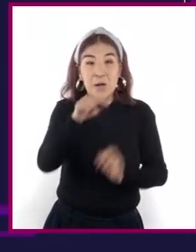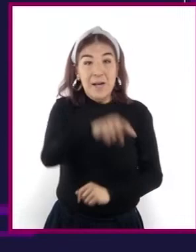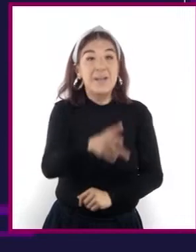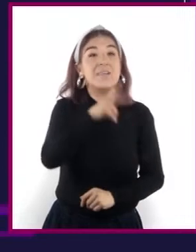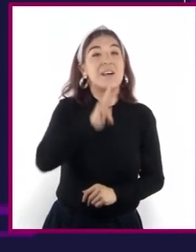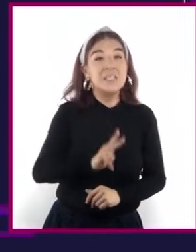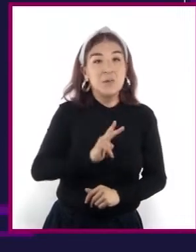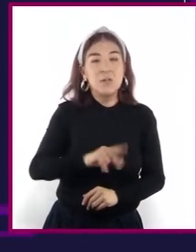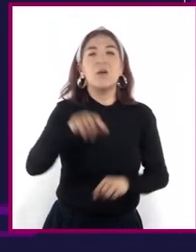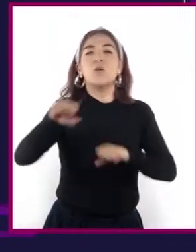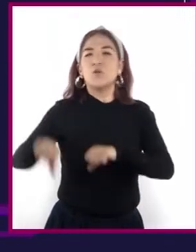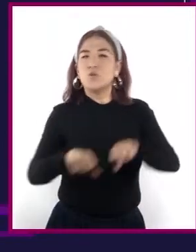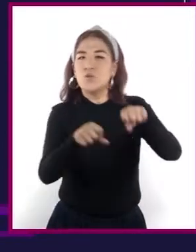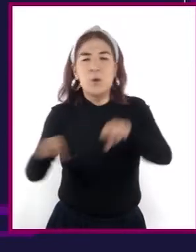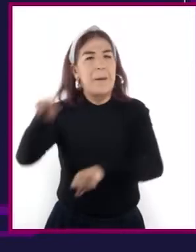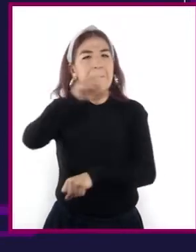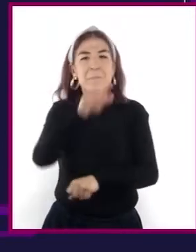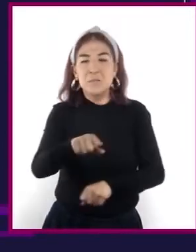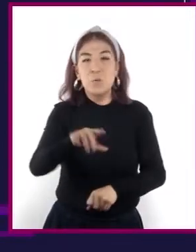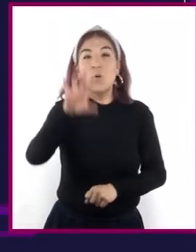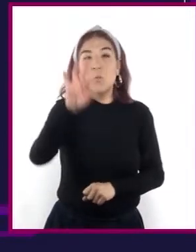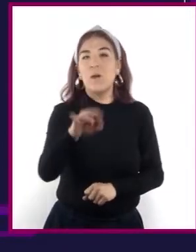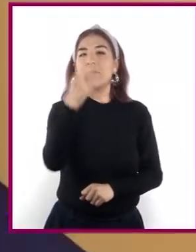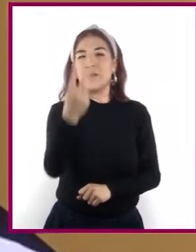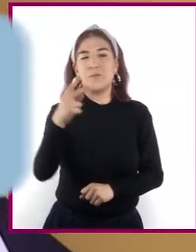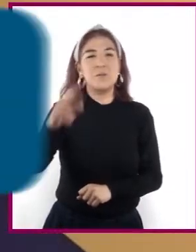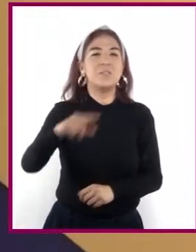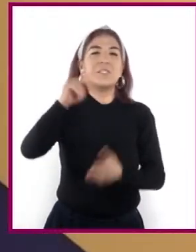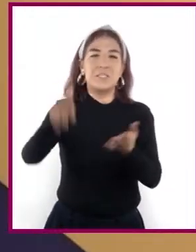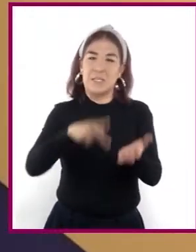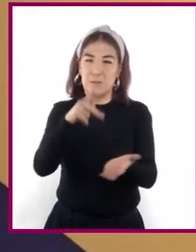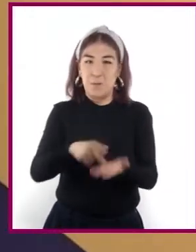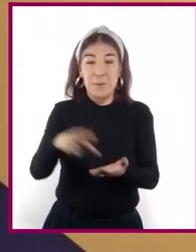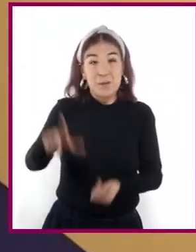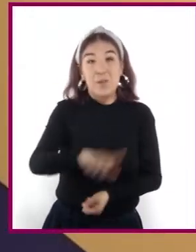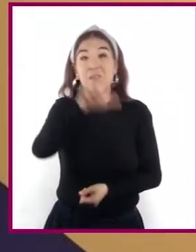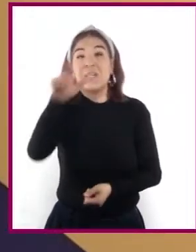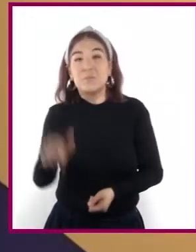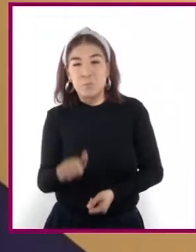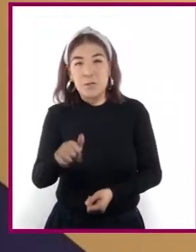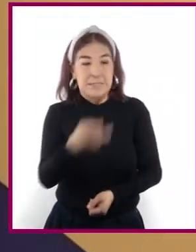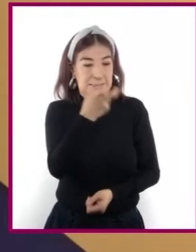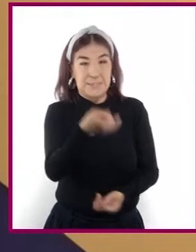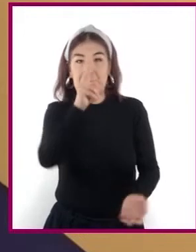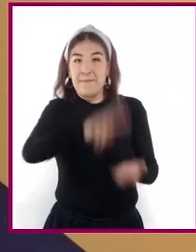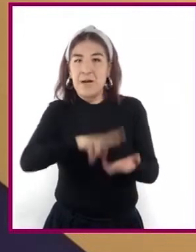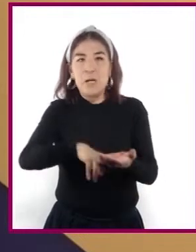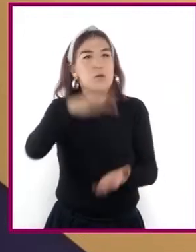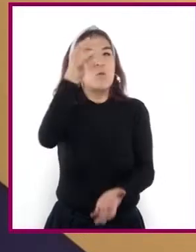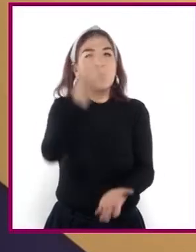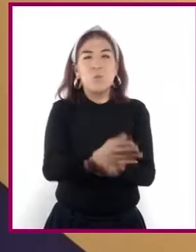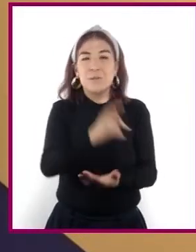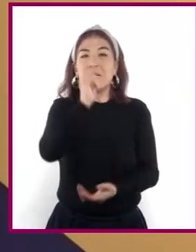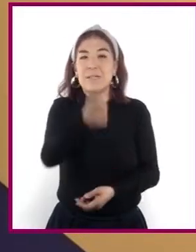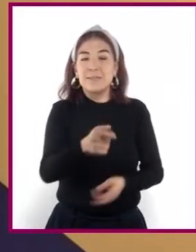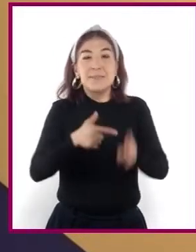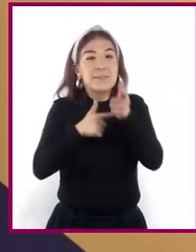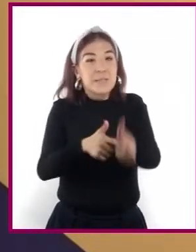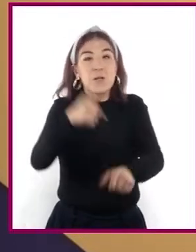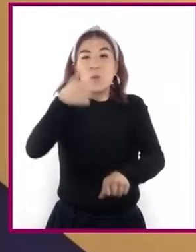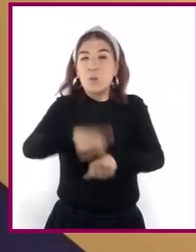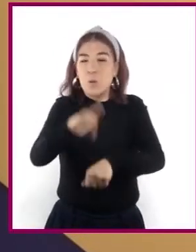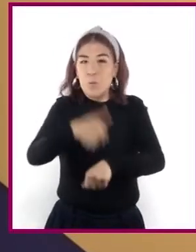bajo las mismas condiciones, 42 kilómetros. Después, este valor unitario, que es la constante